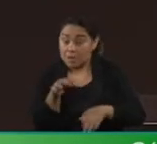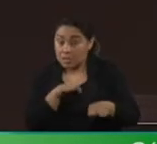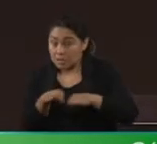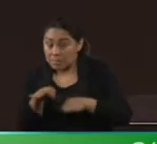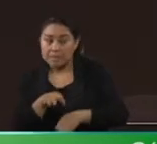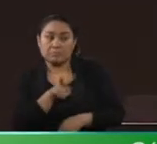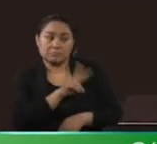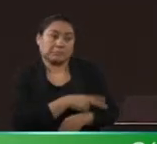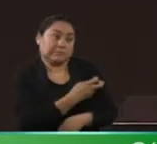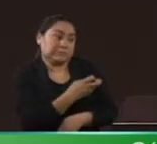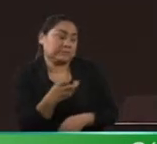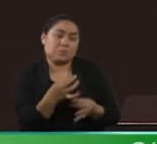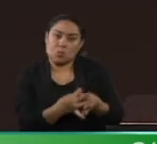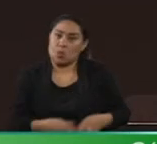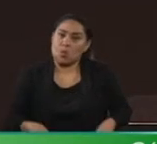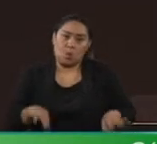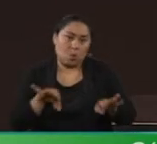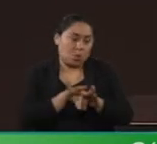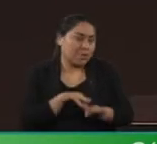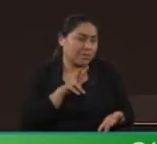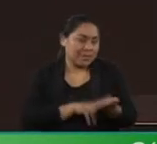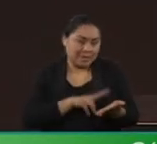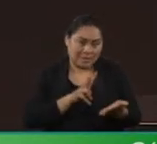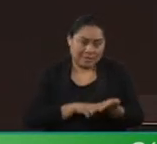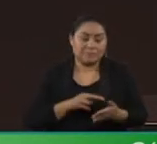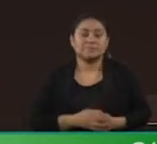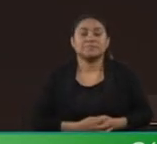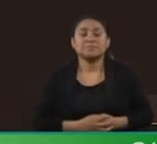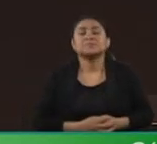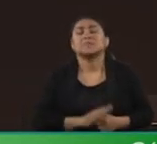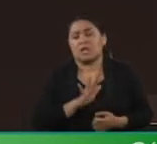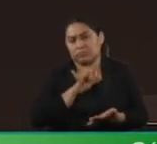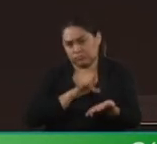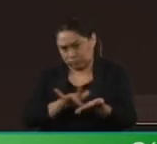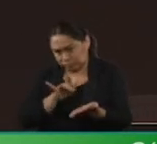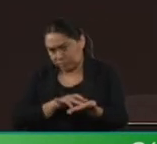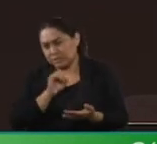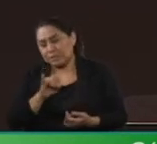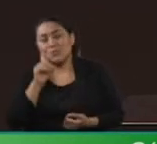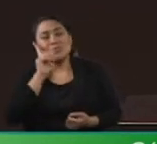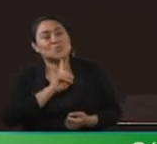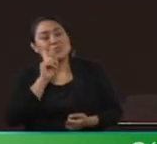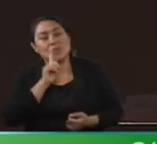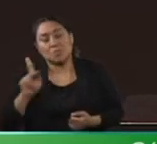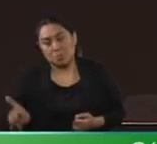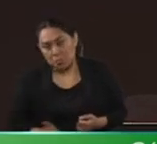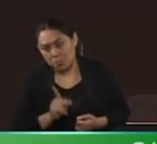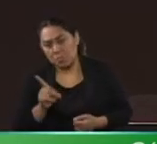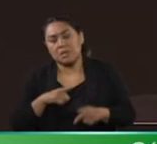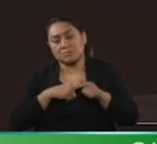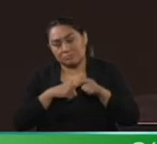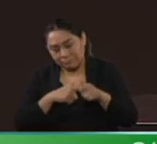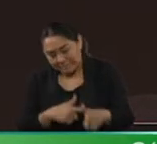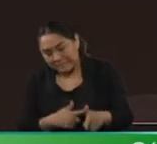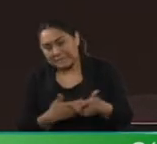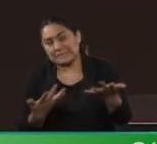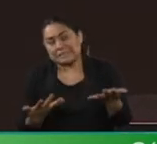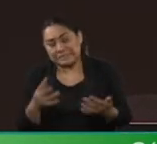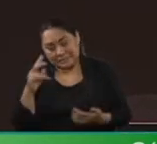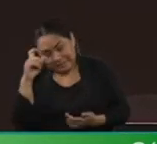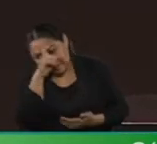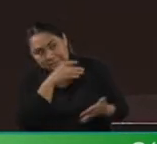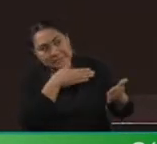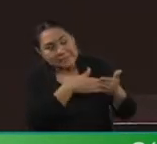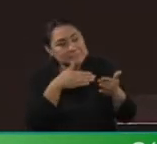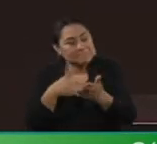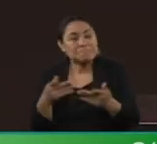considerado necesario y de gran valor. A pesar de su aportación, las mujeres rurales siguen enfrentando enormes desafíos como